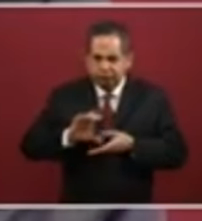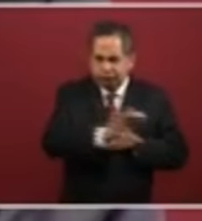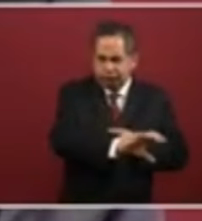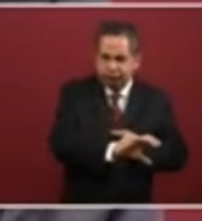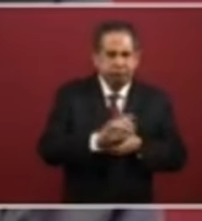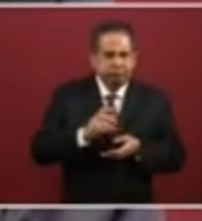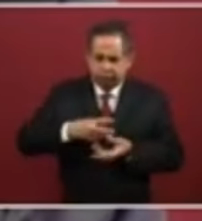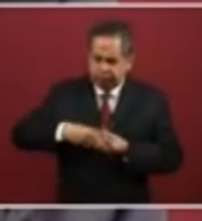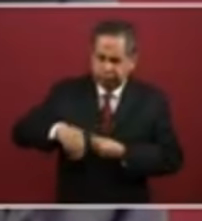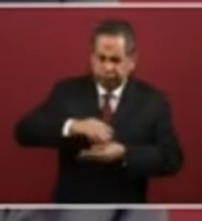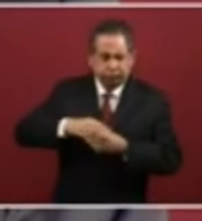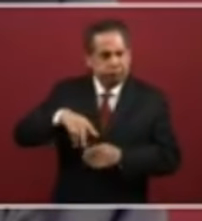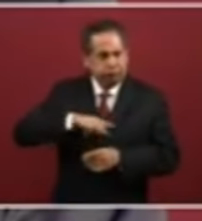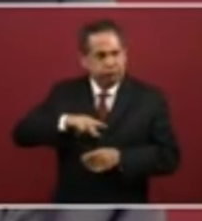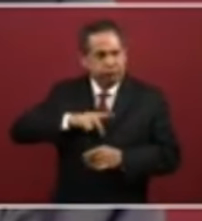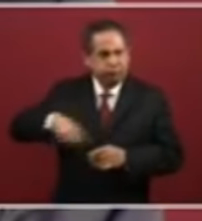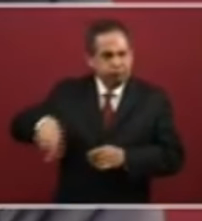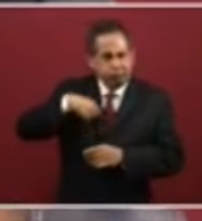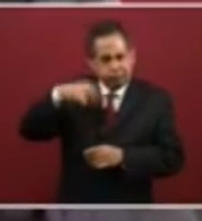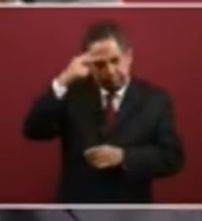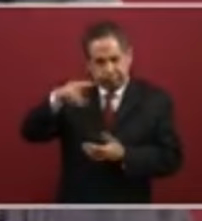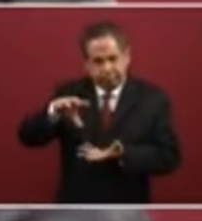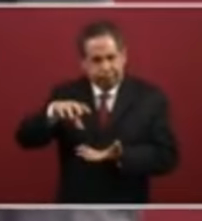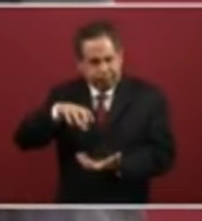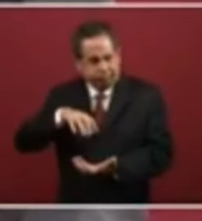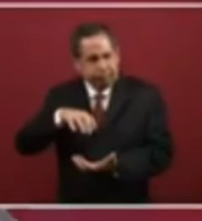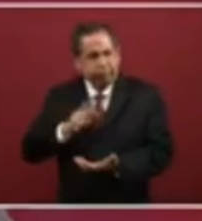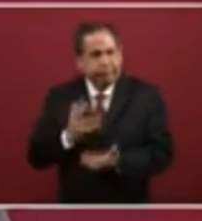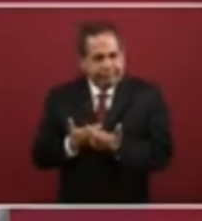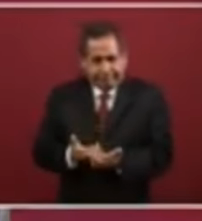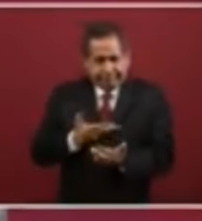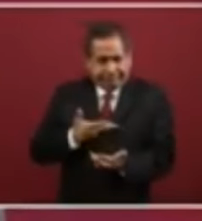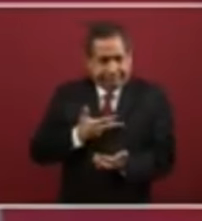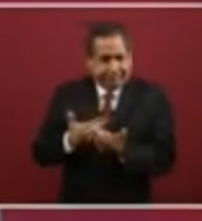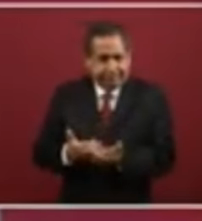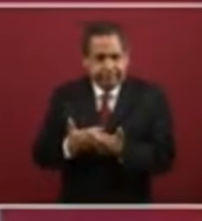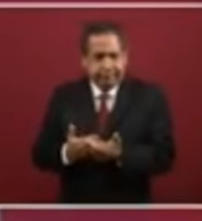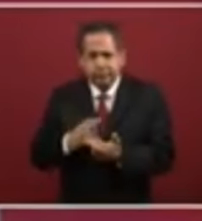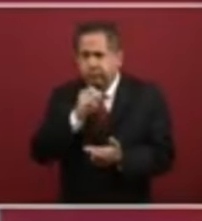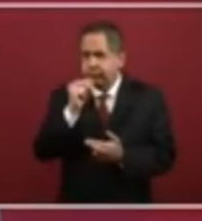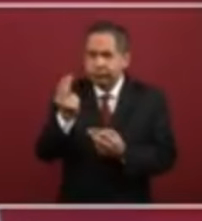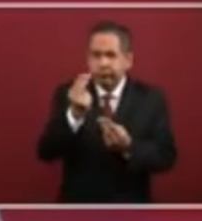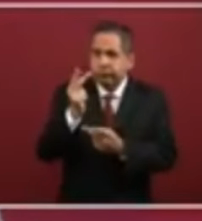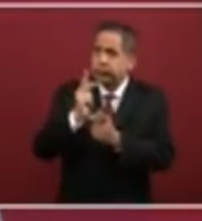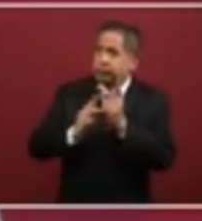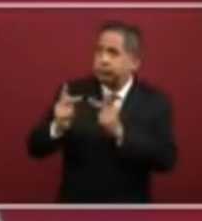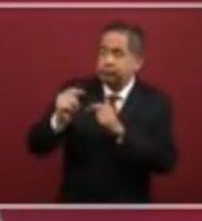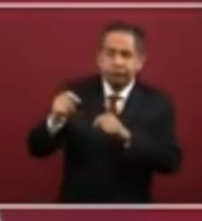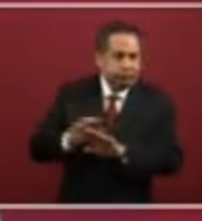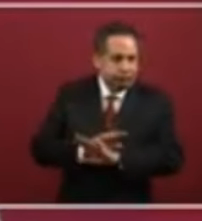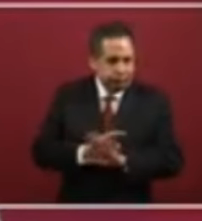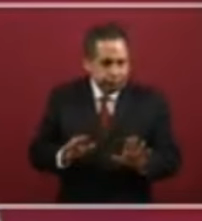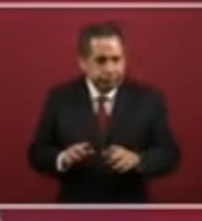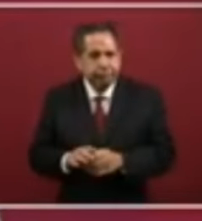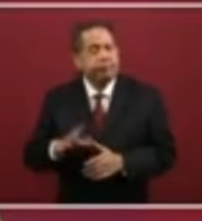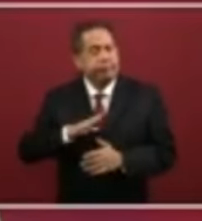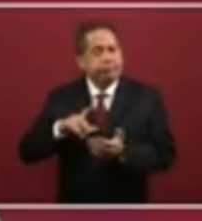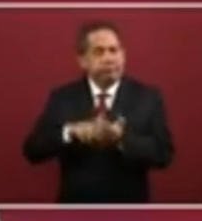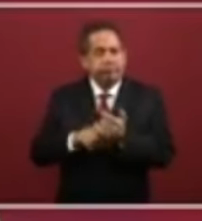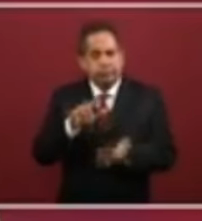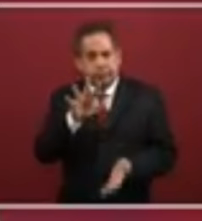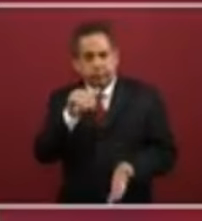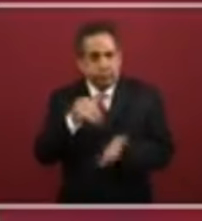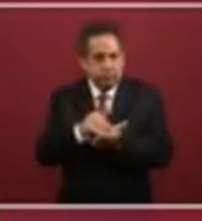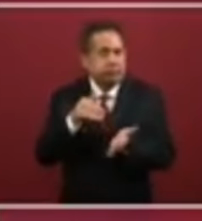ingresos propios. Ya se tienen estos 50 mil millones para